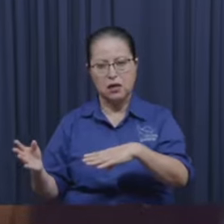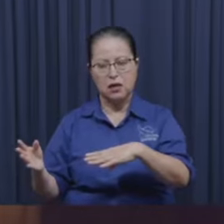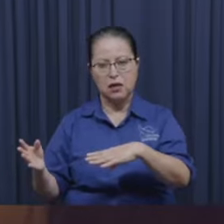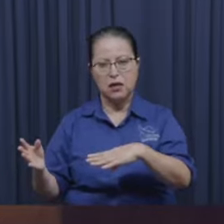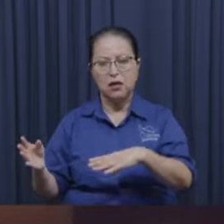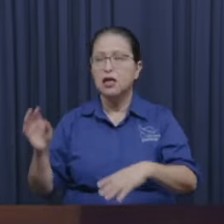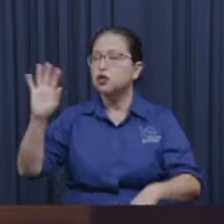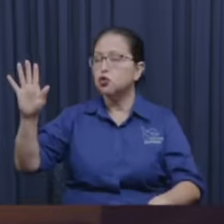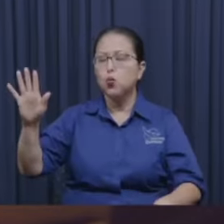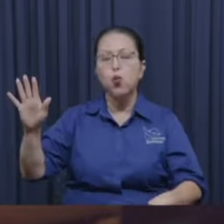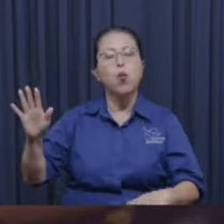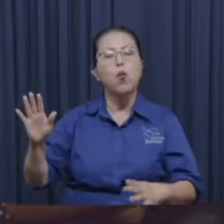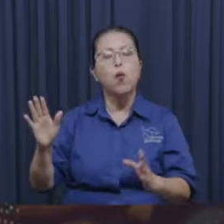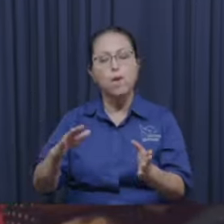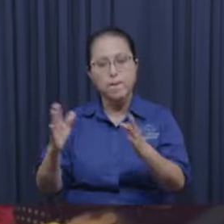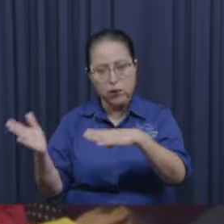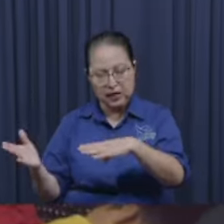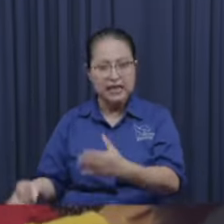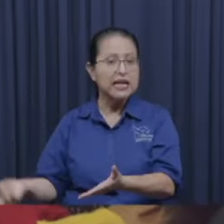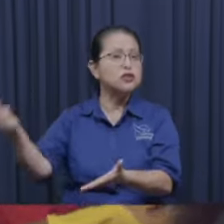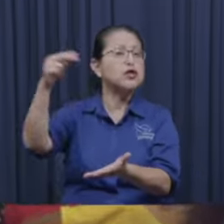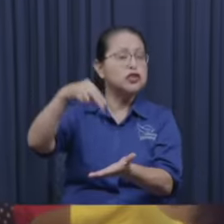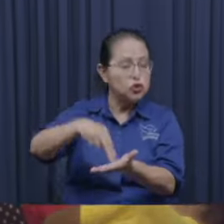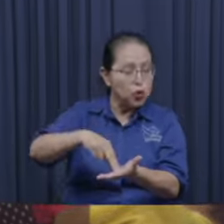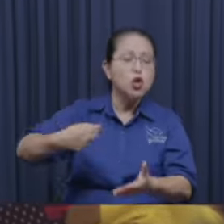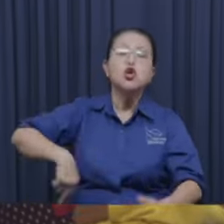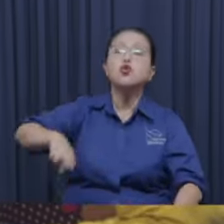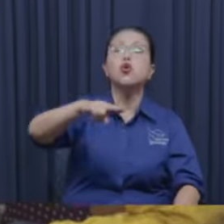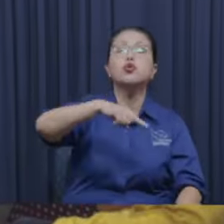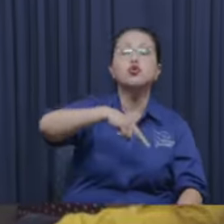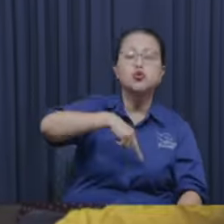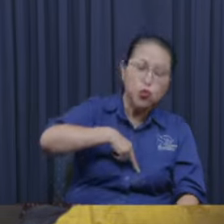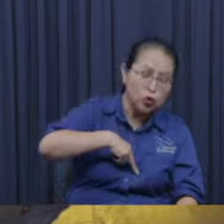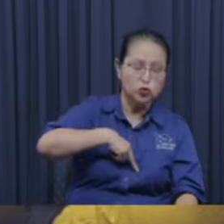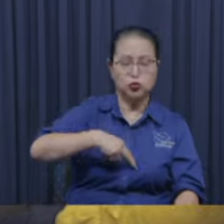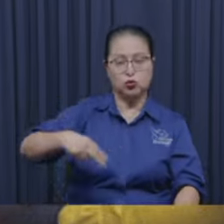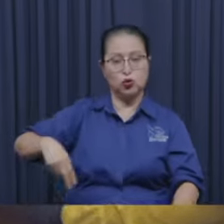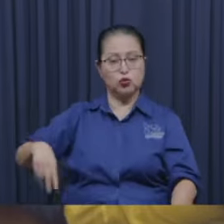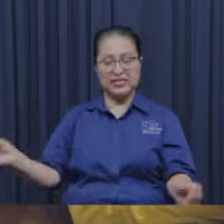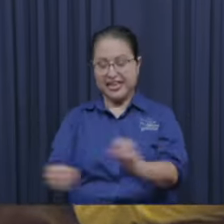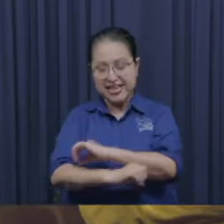muerte y resurrección del señor Jesucristo Nosotros somos absolutamente